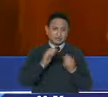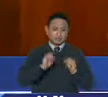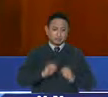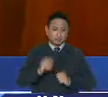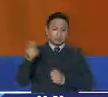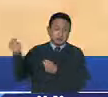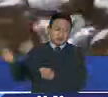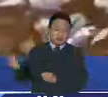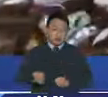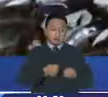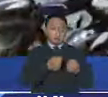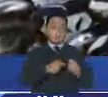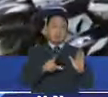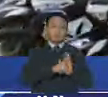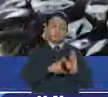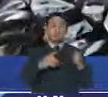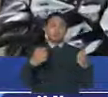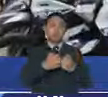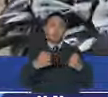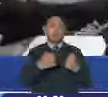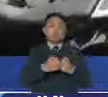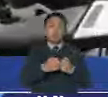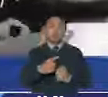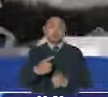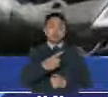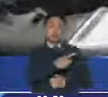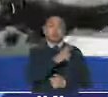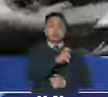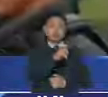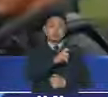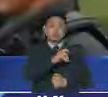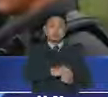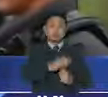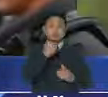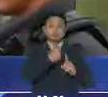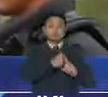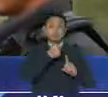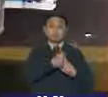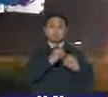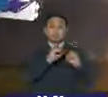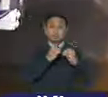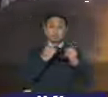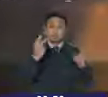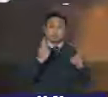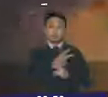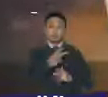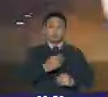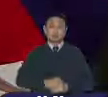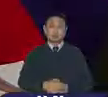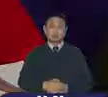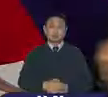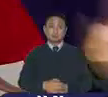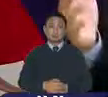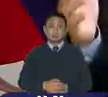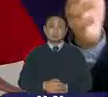provisión legal de equipamiento tan necesario para la lucha contra la delincuencia.